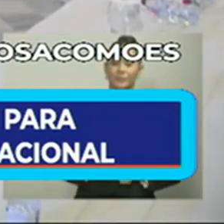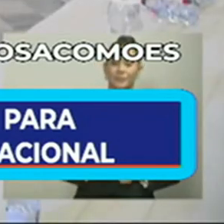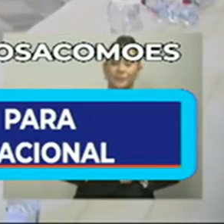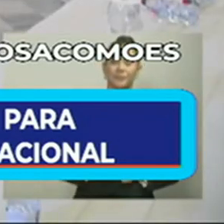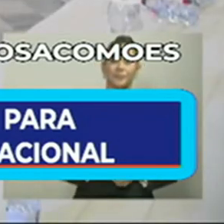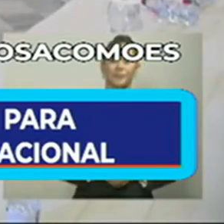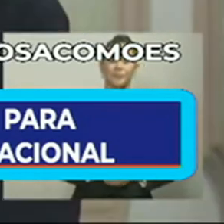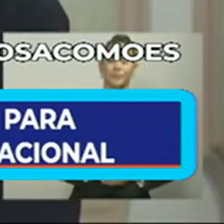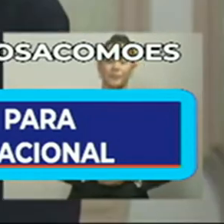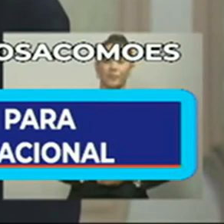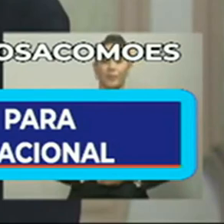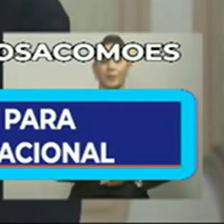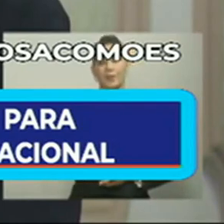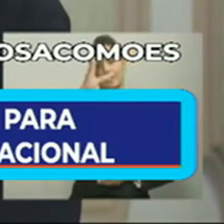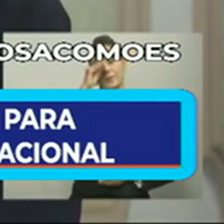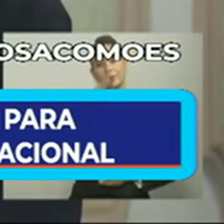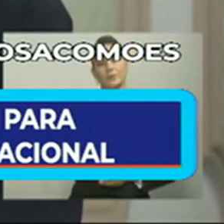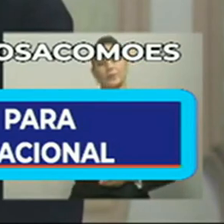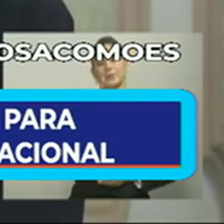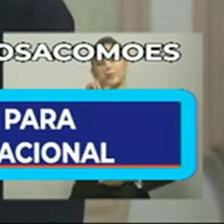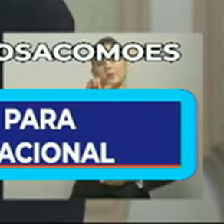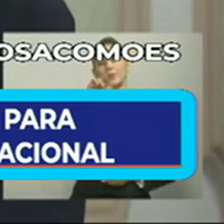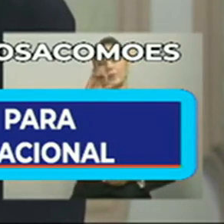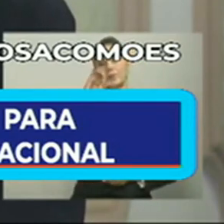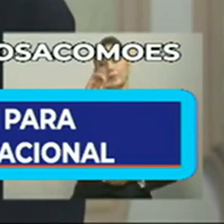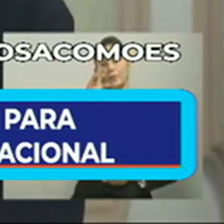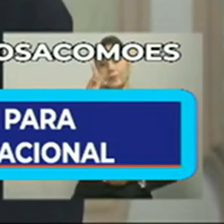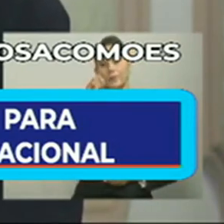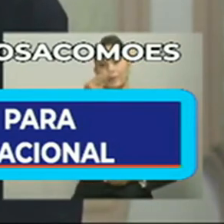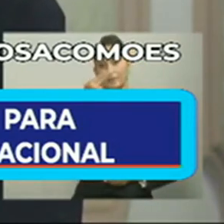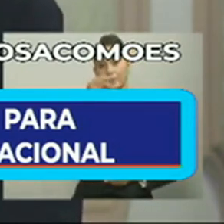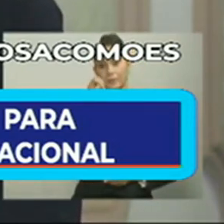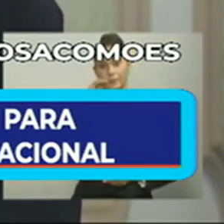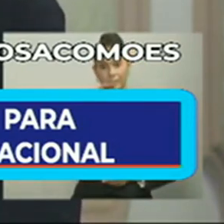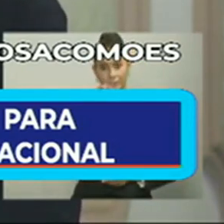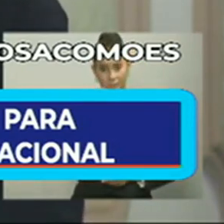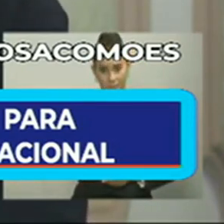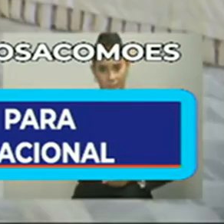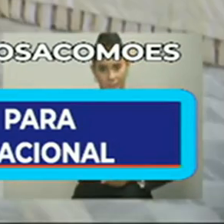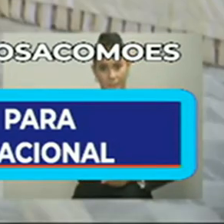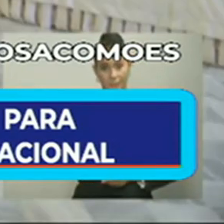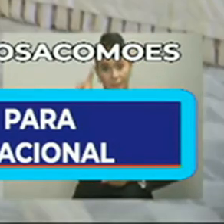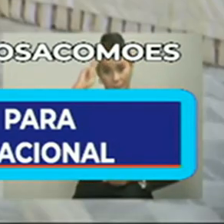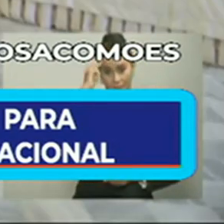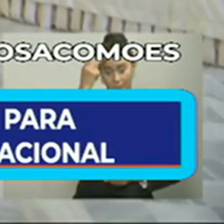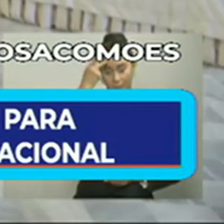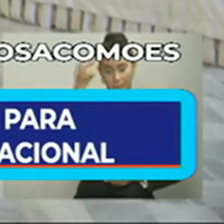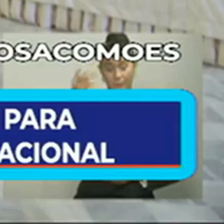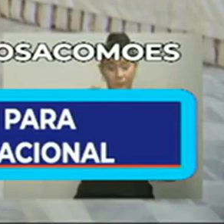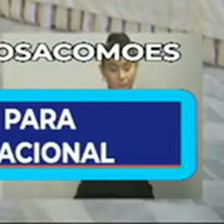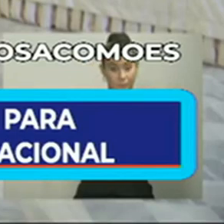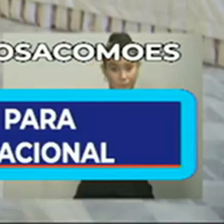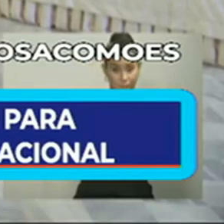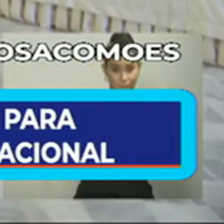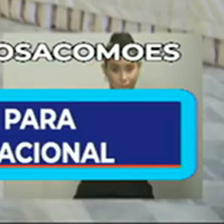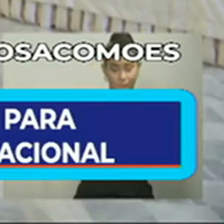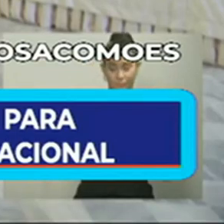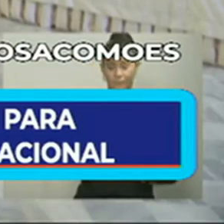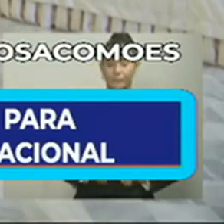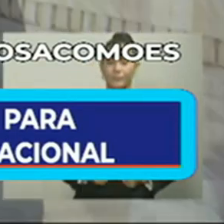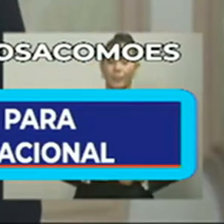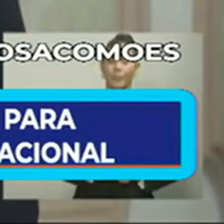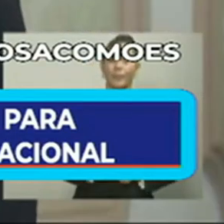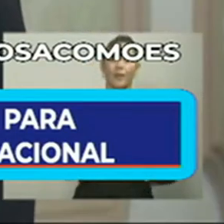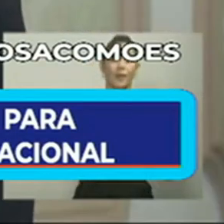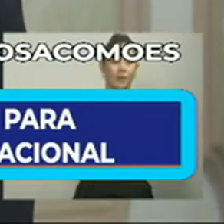Mucho desencanto inclusive por parte de la ciudadanía, en los barrios, en los pueblos, en cuanto al tratamiento que se le daba